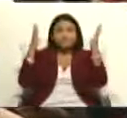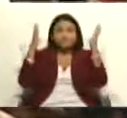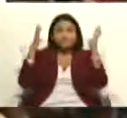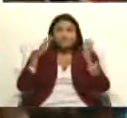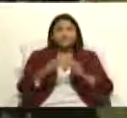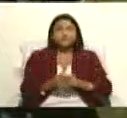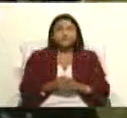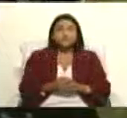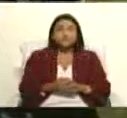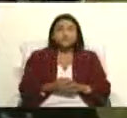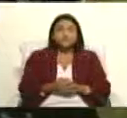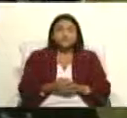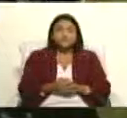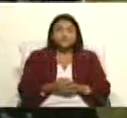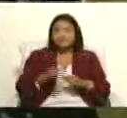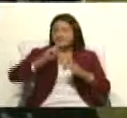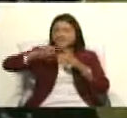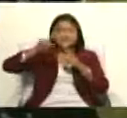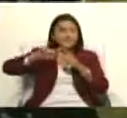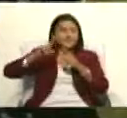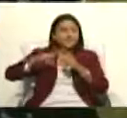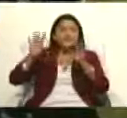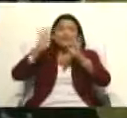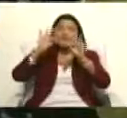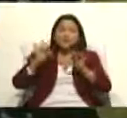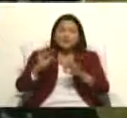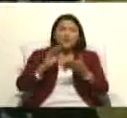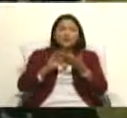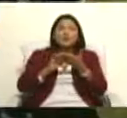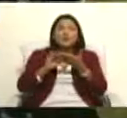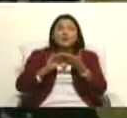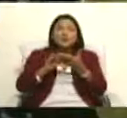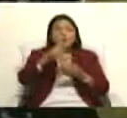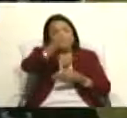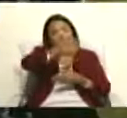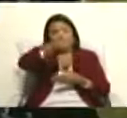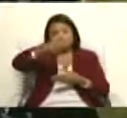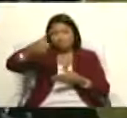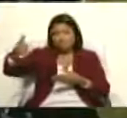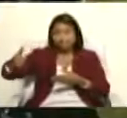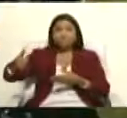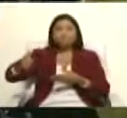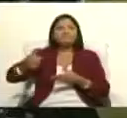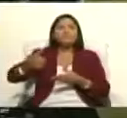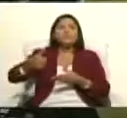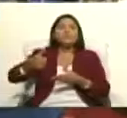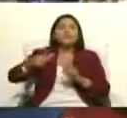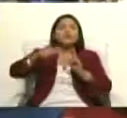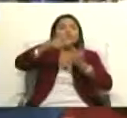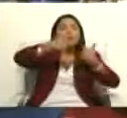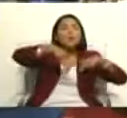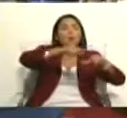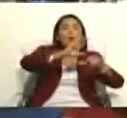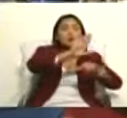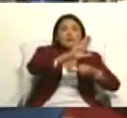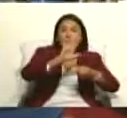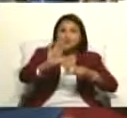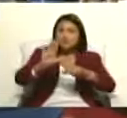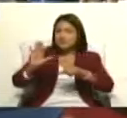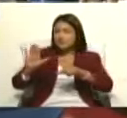hay formas y maneras Pues de hacerlo cada quien en su espacio cada quien en su espacio